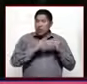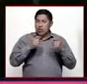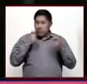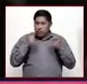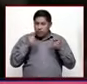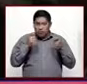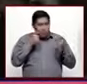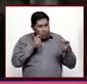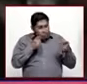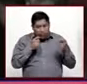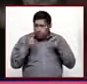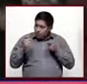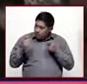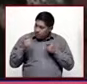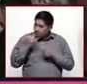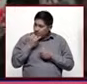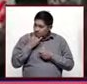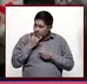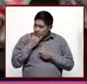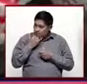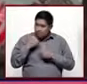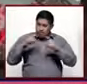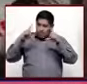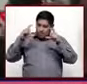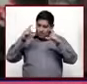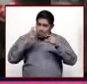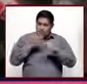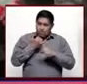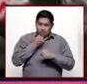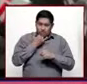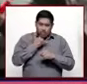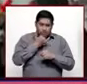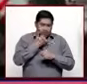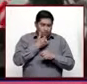trabajos para recabar mayor información.